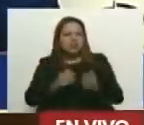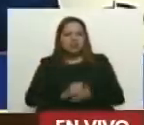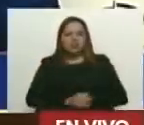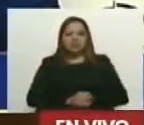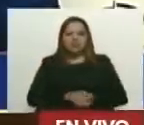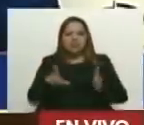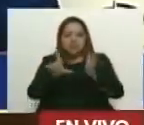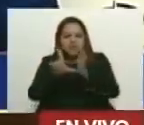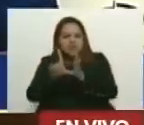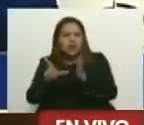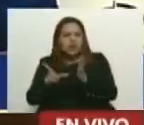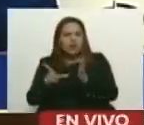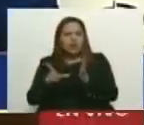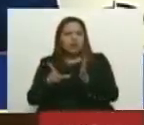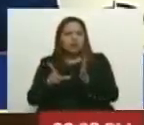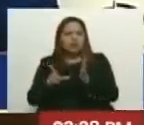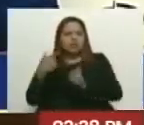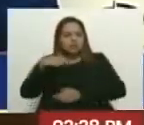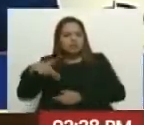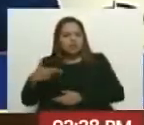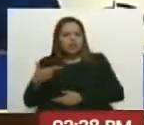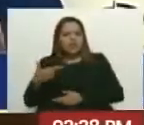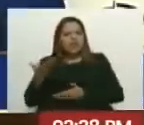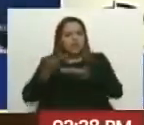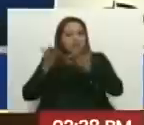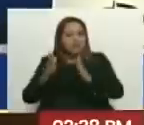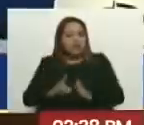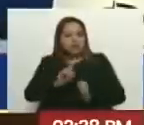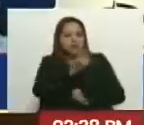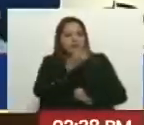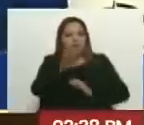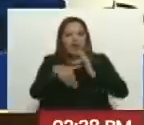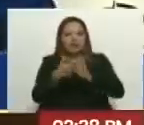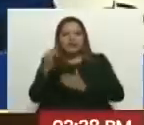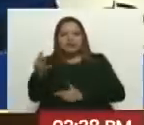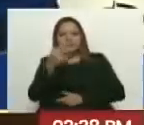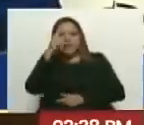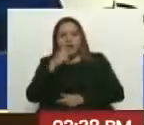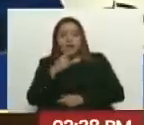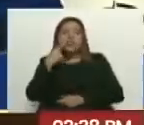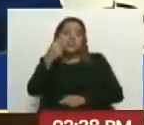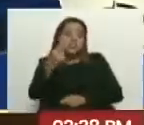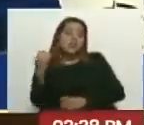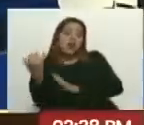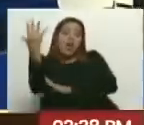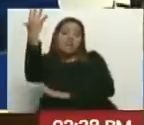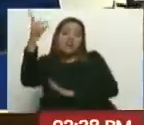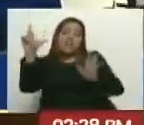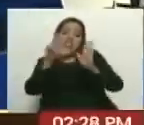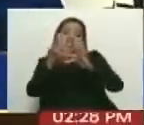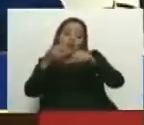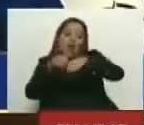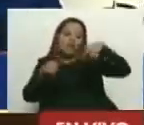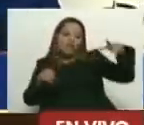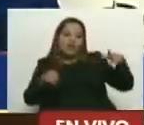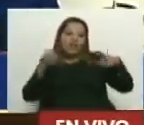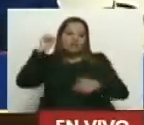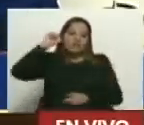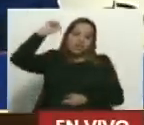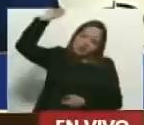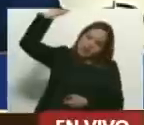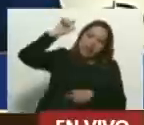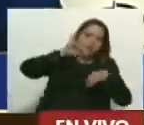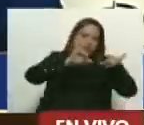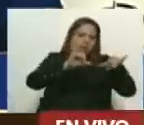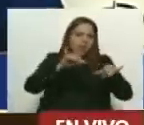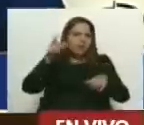donde estudiamos de primero al tercer año. Él manda que en los árboles de ese liceo, en las afueras, se suicide este